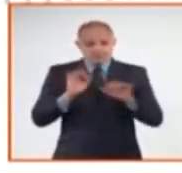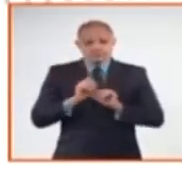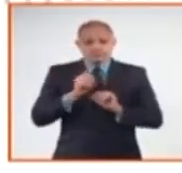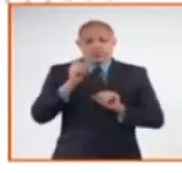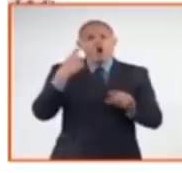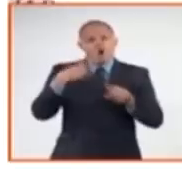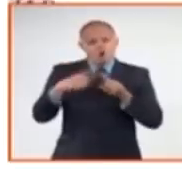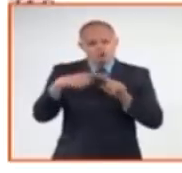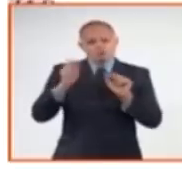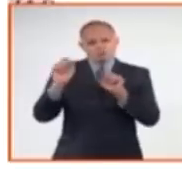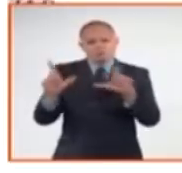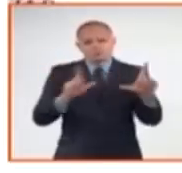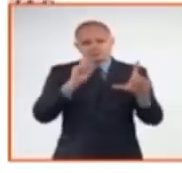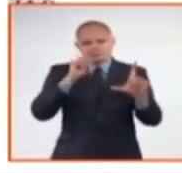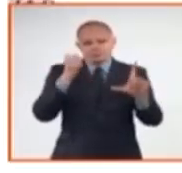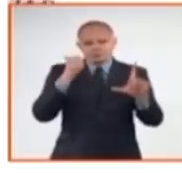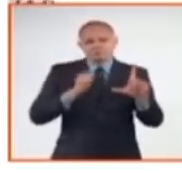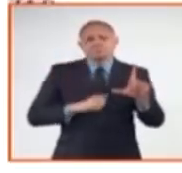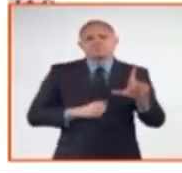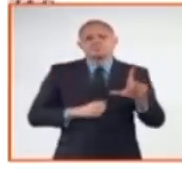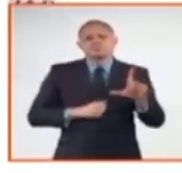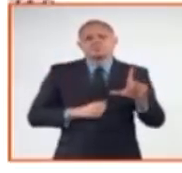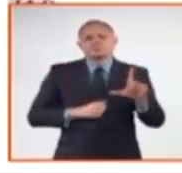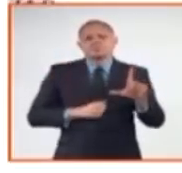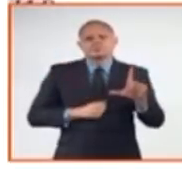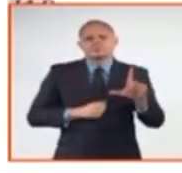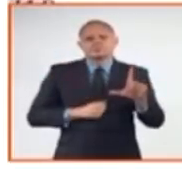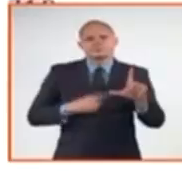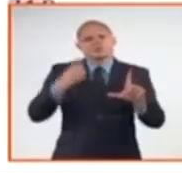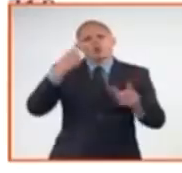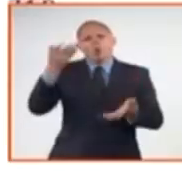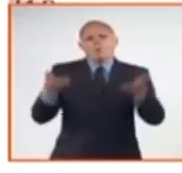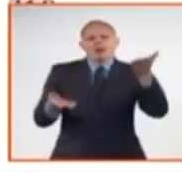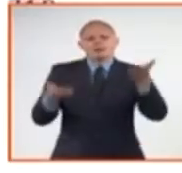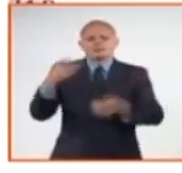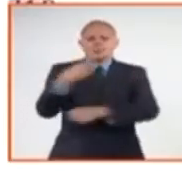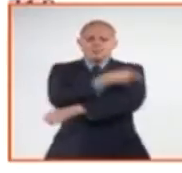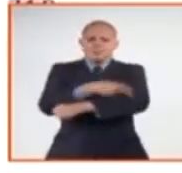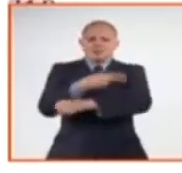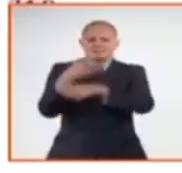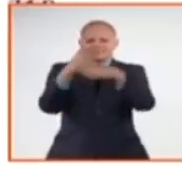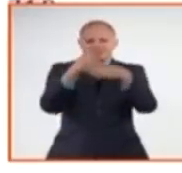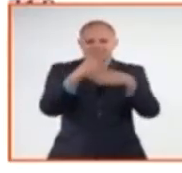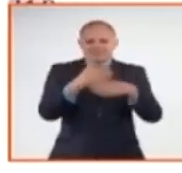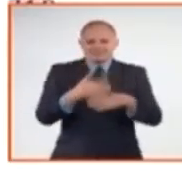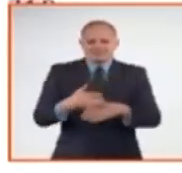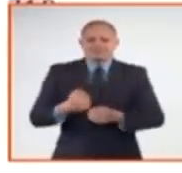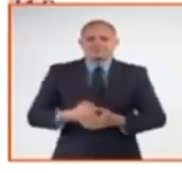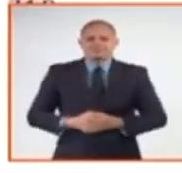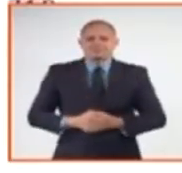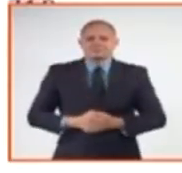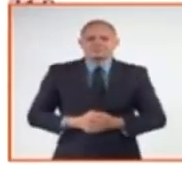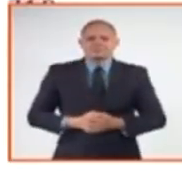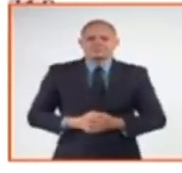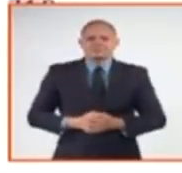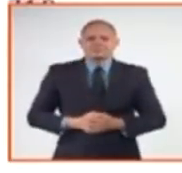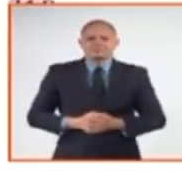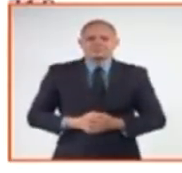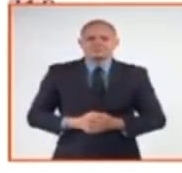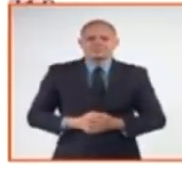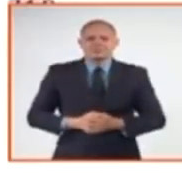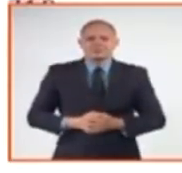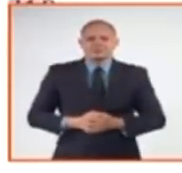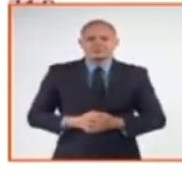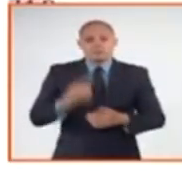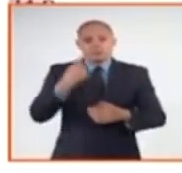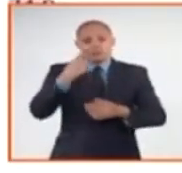continuación antes de hablar de las características de las cepas de cómo es que sea ahí aparece ahí en los países como es que en muchos lugares allá de hacer el